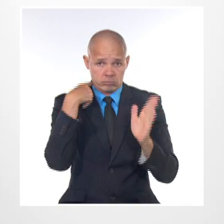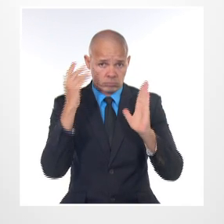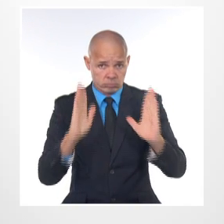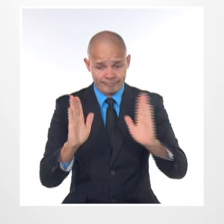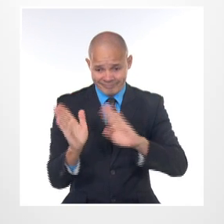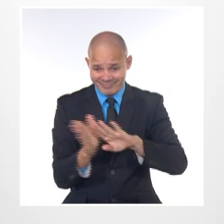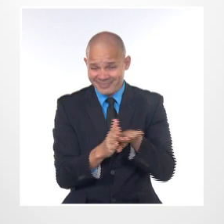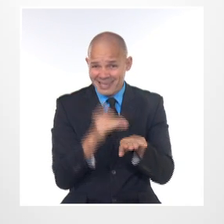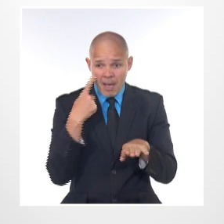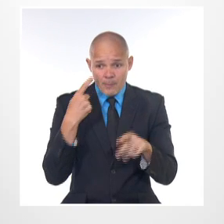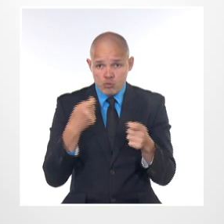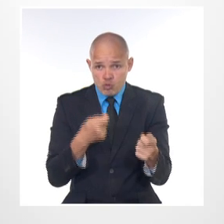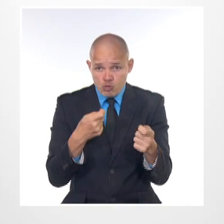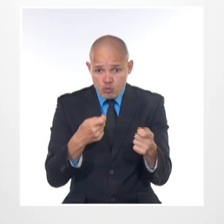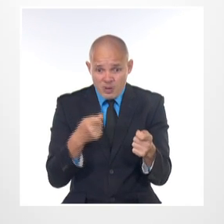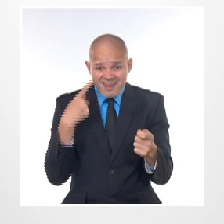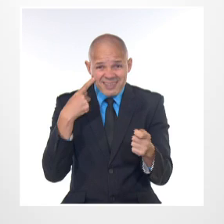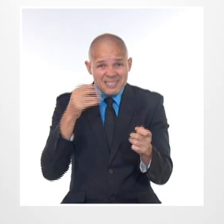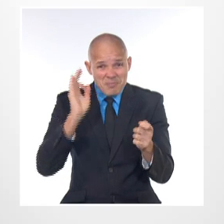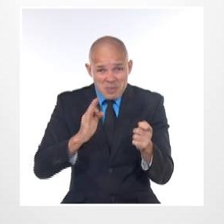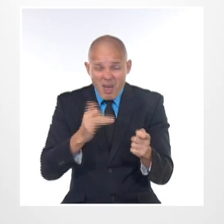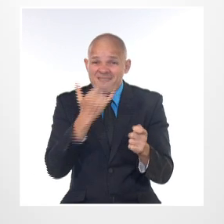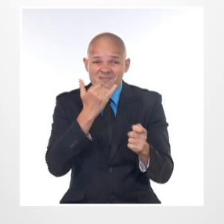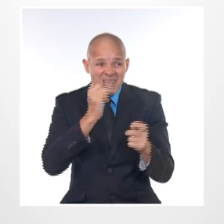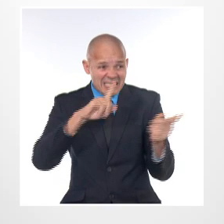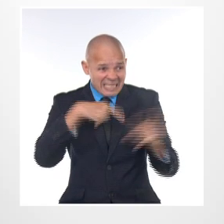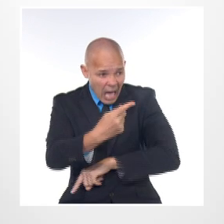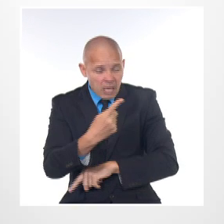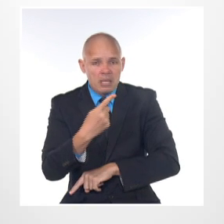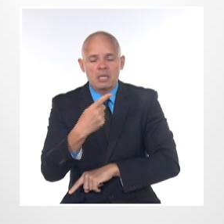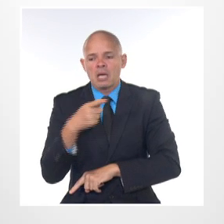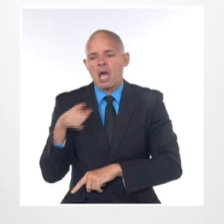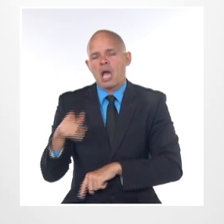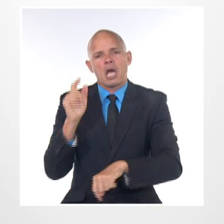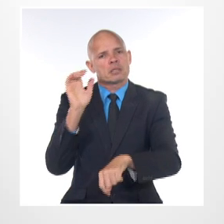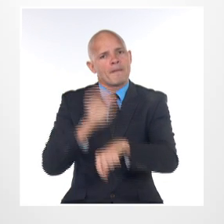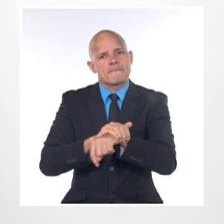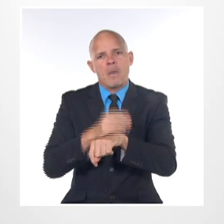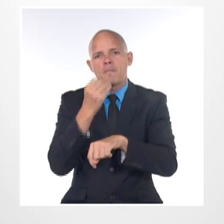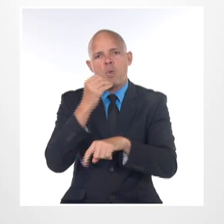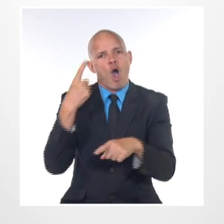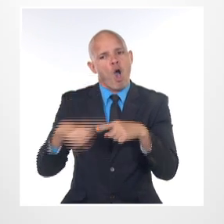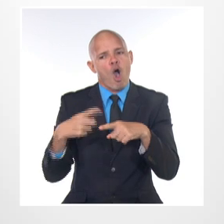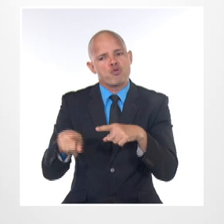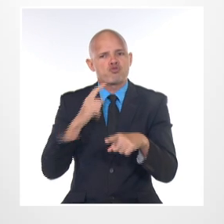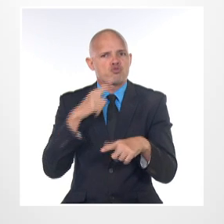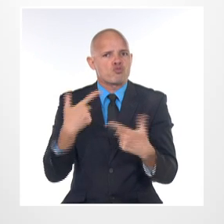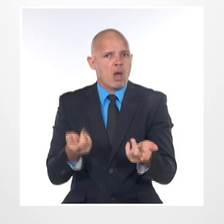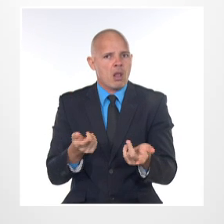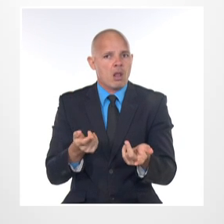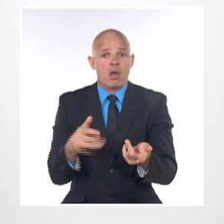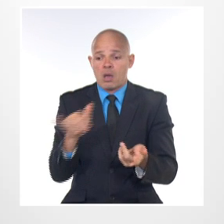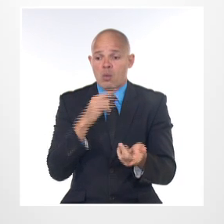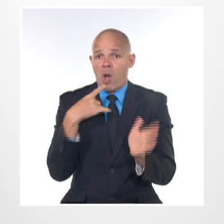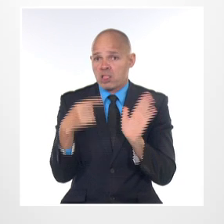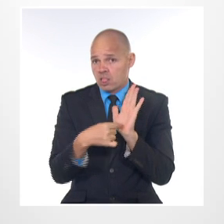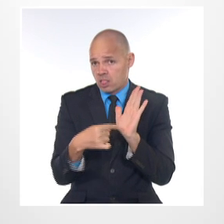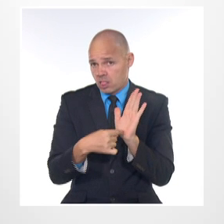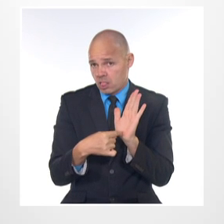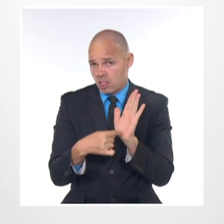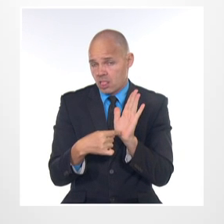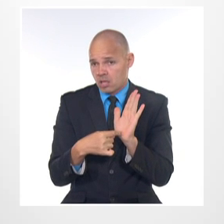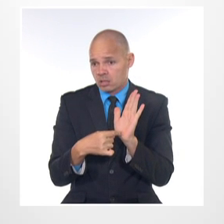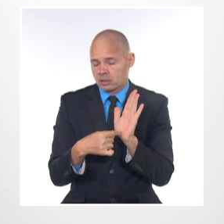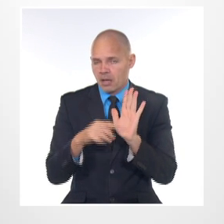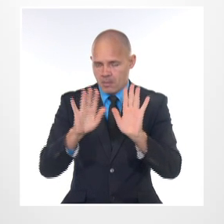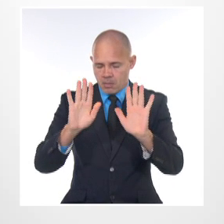provocación, esa instigación surte efecto, entonces esa persona puede ser sancionada por el delito por el que está provocando. También lo prevé la norma. O sea, trato de